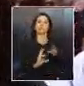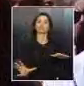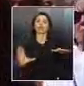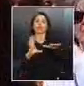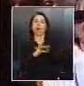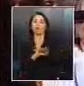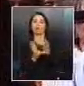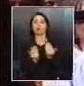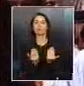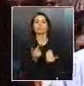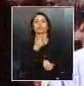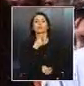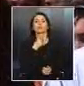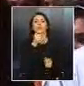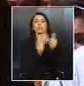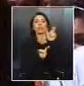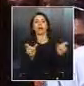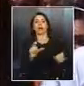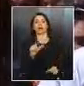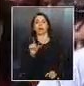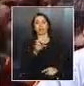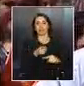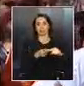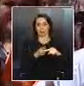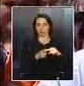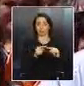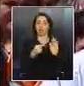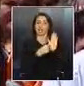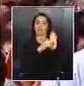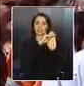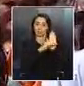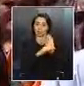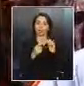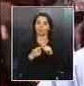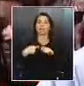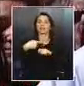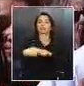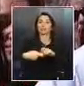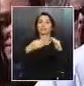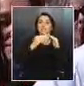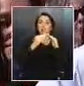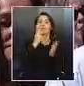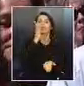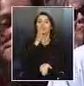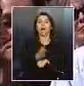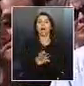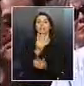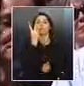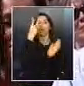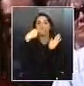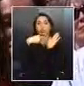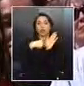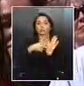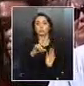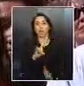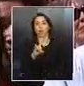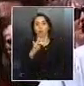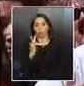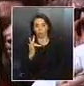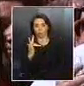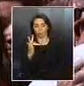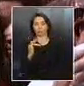aspiraciones de la clase media es un programa que subsidia vivienda de hasta 2000 unidades de fomento